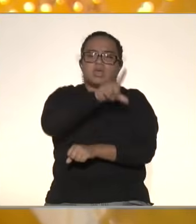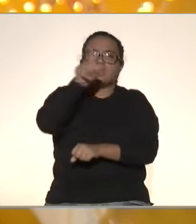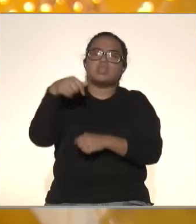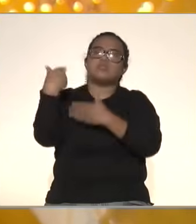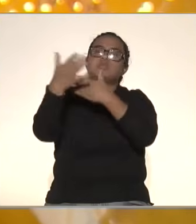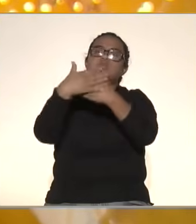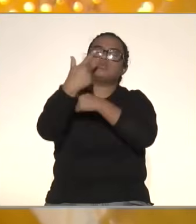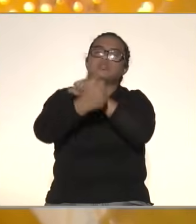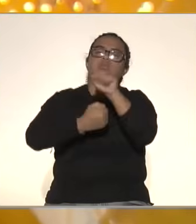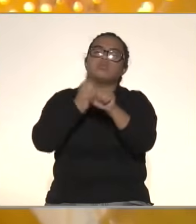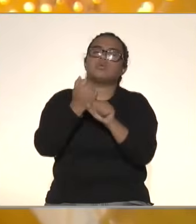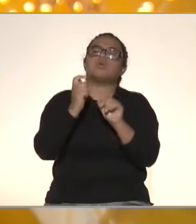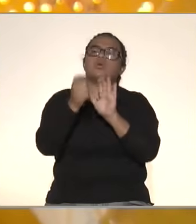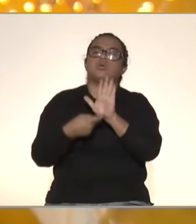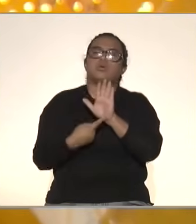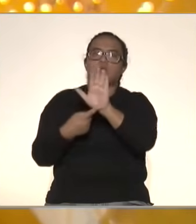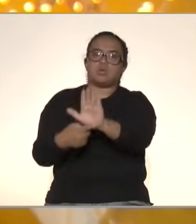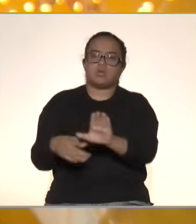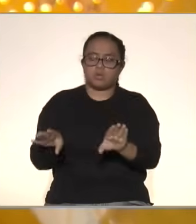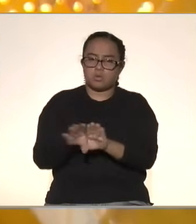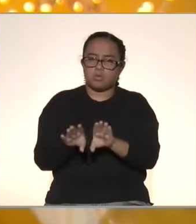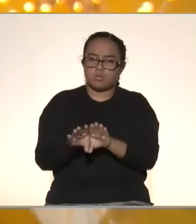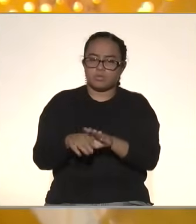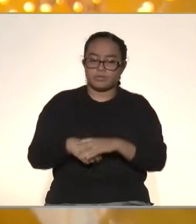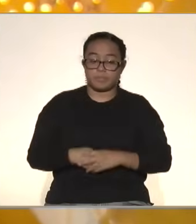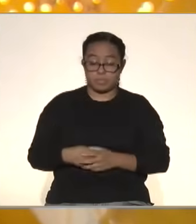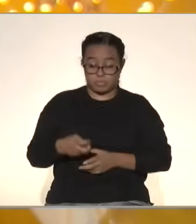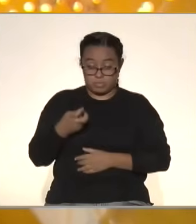siguiente. Entonces ese ritual nos hace